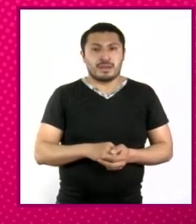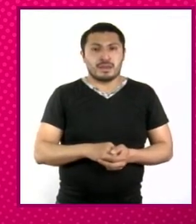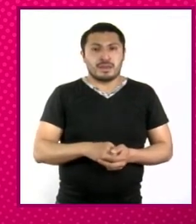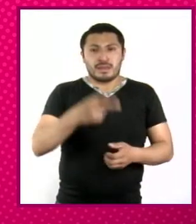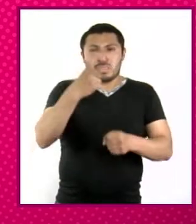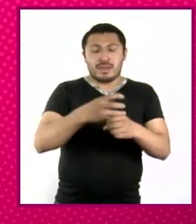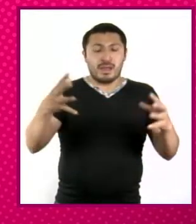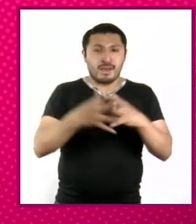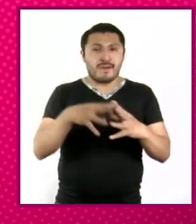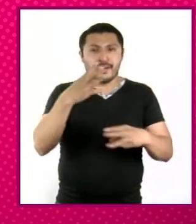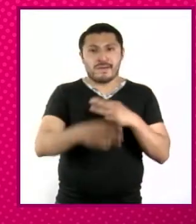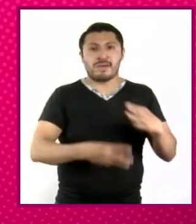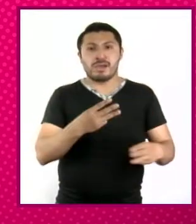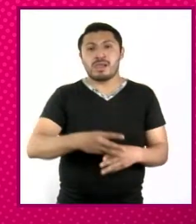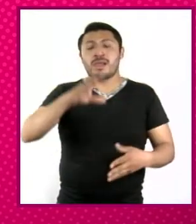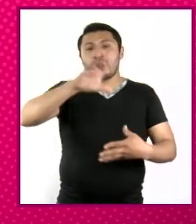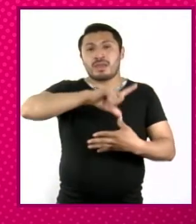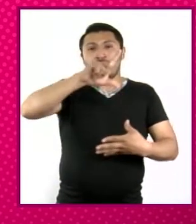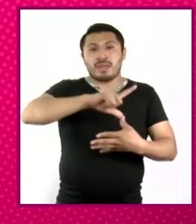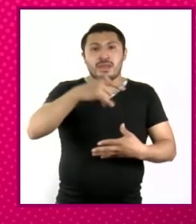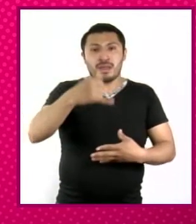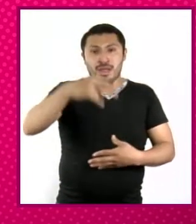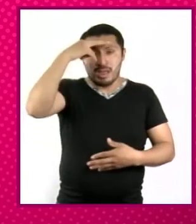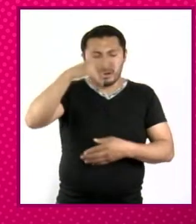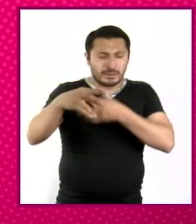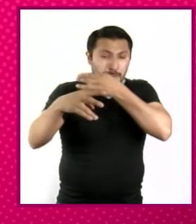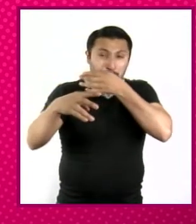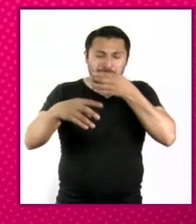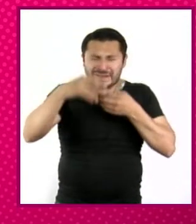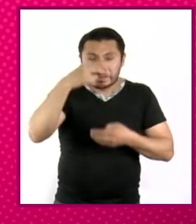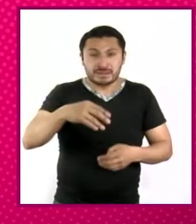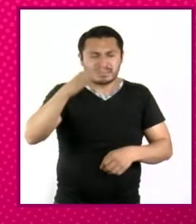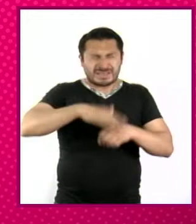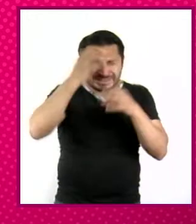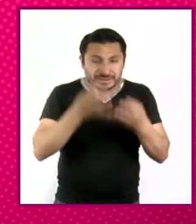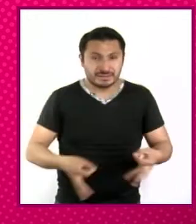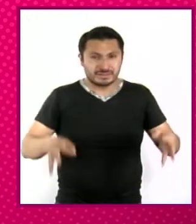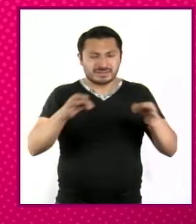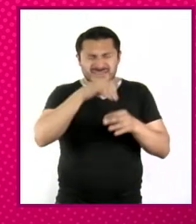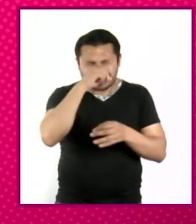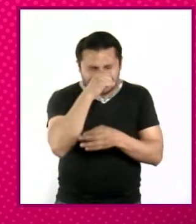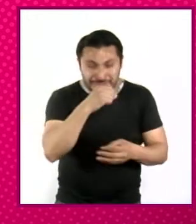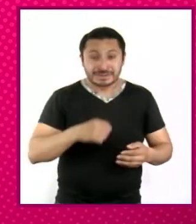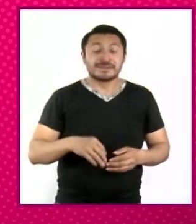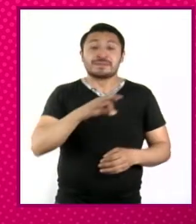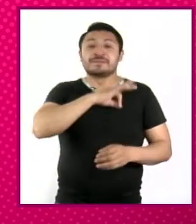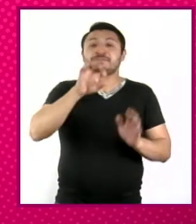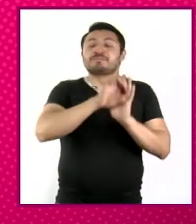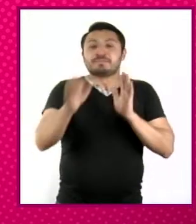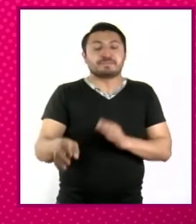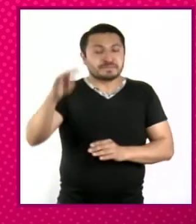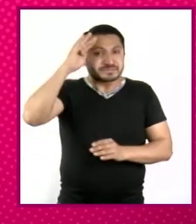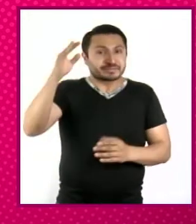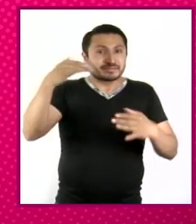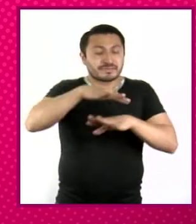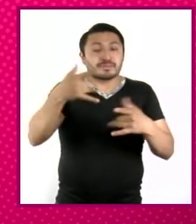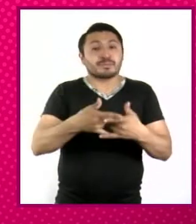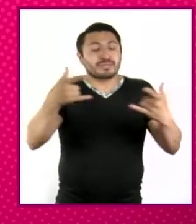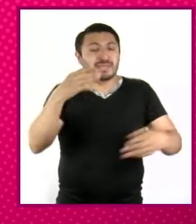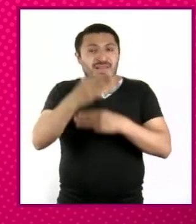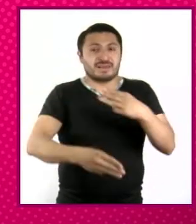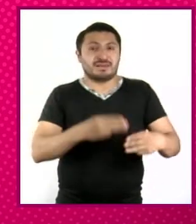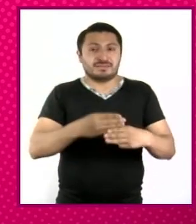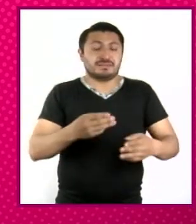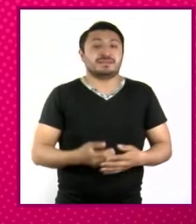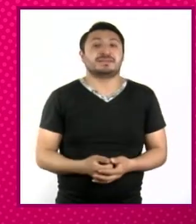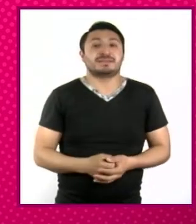Guerra Mundial el papel de América Latina y sobre todo de México fue muy importante, y aquí es donde podríamos, por ejemplo, pensar en esta historia global donde no solamente